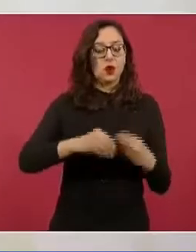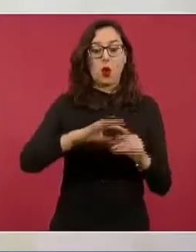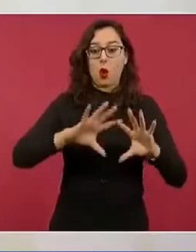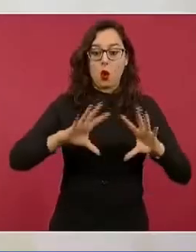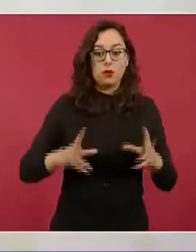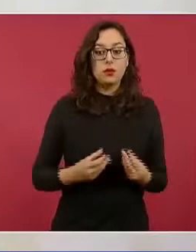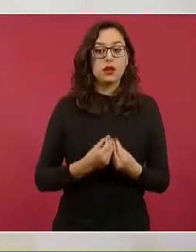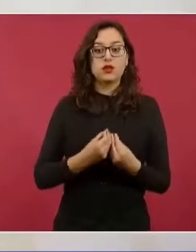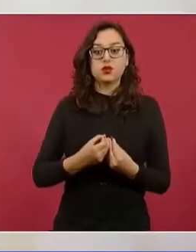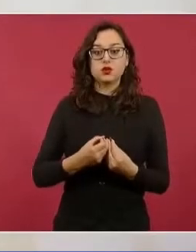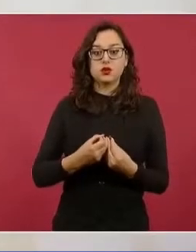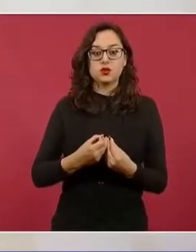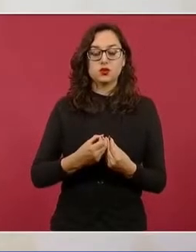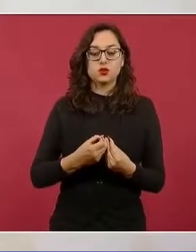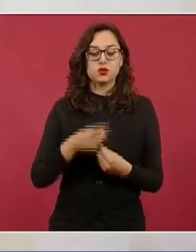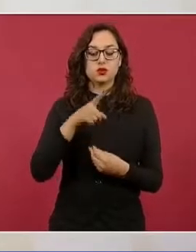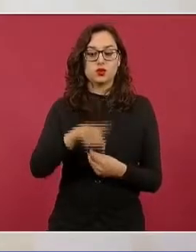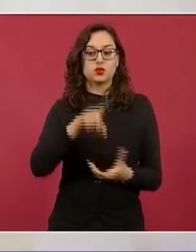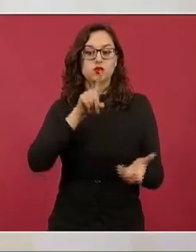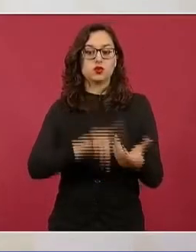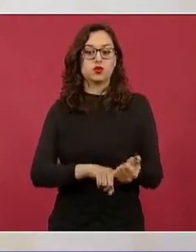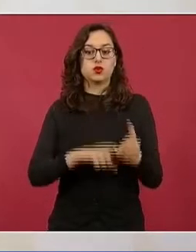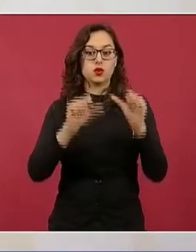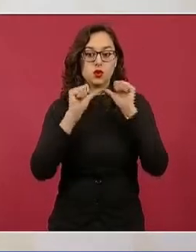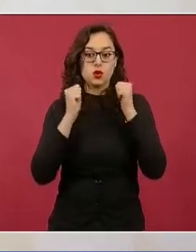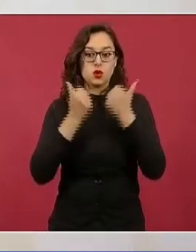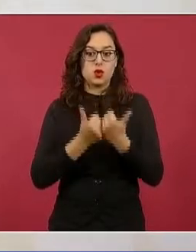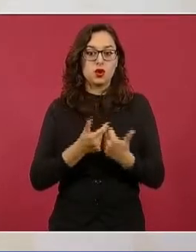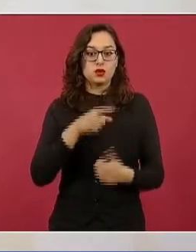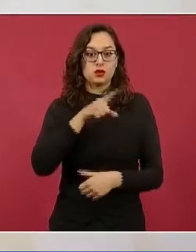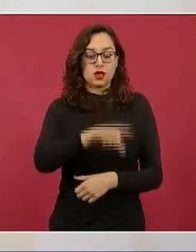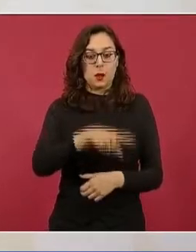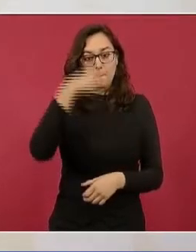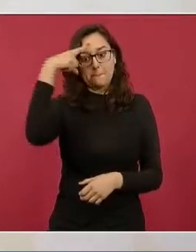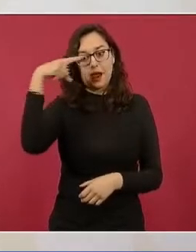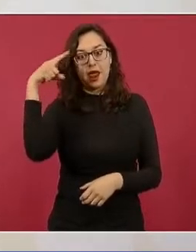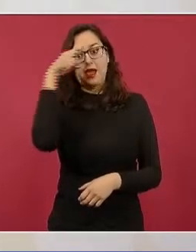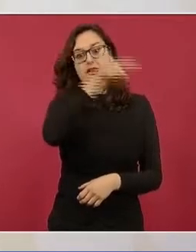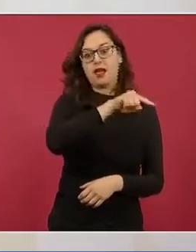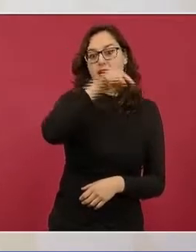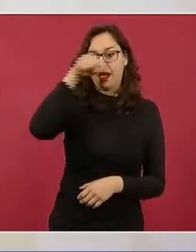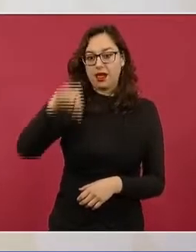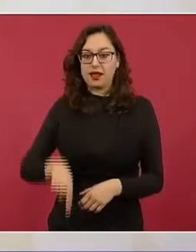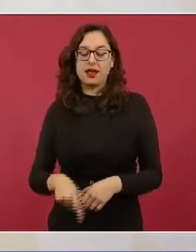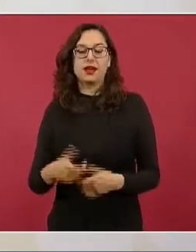para mexicanos de allá y de acá.